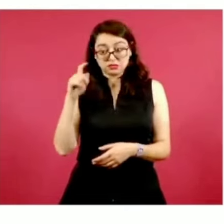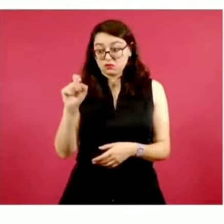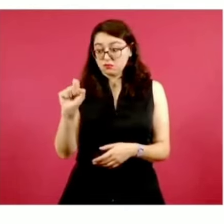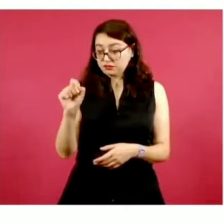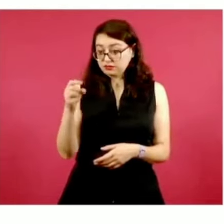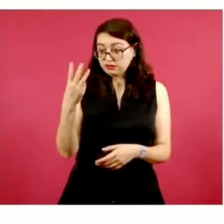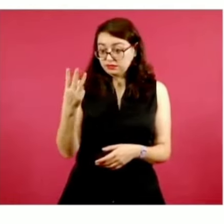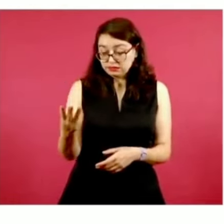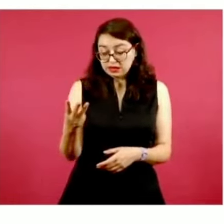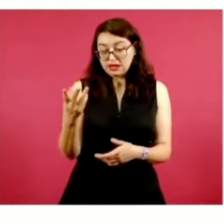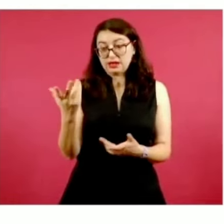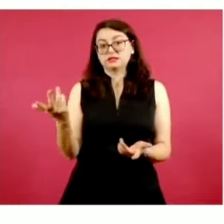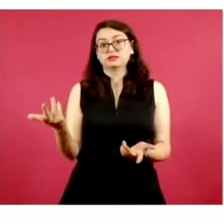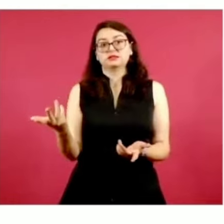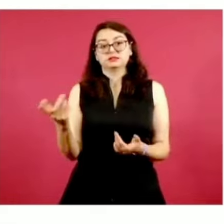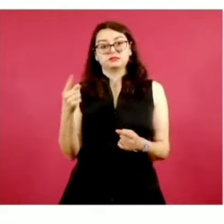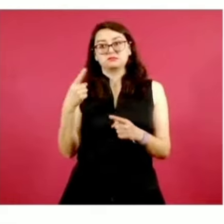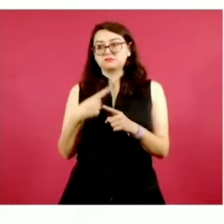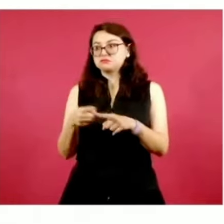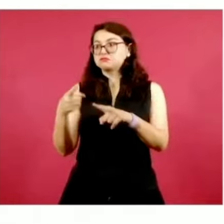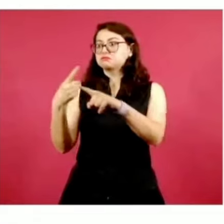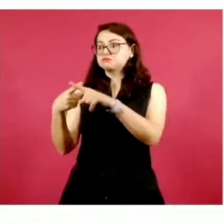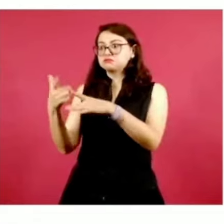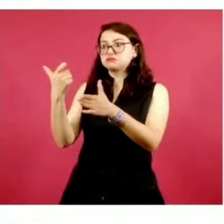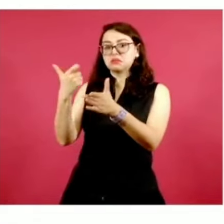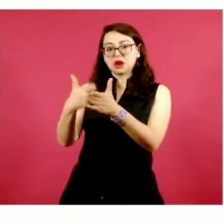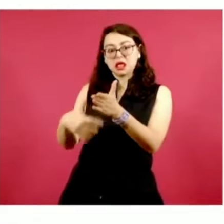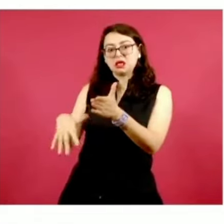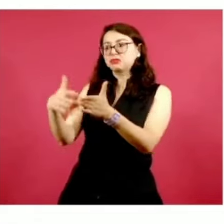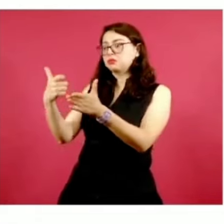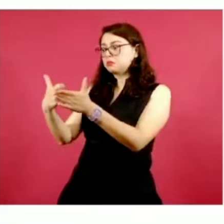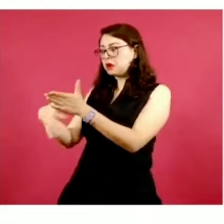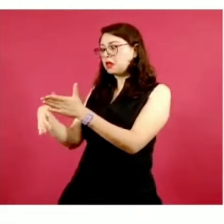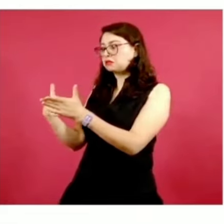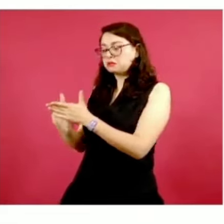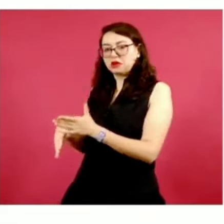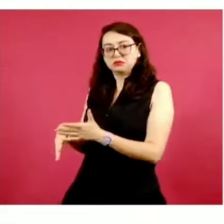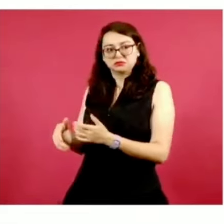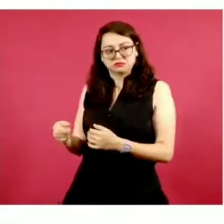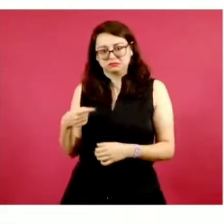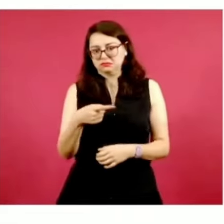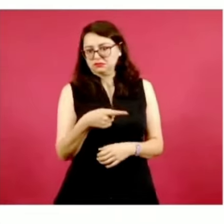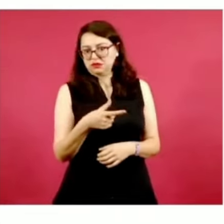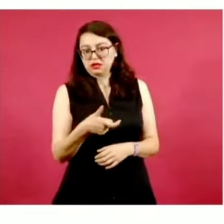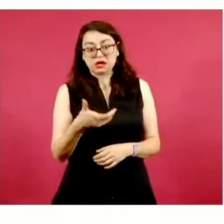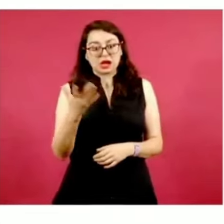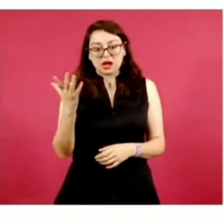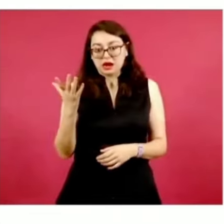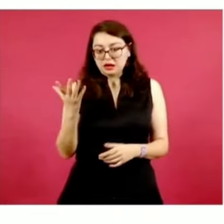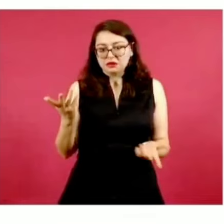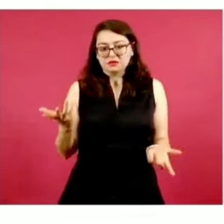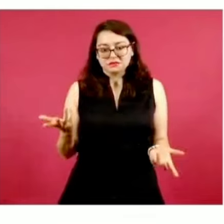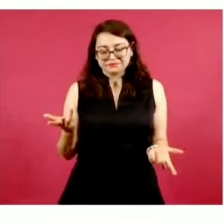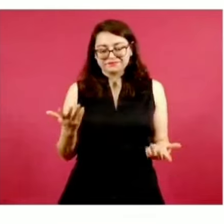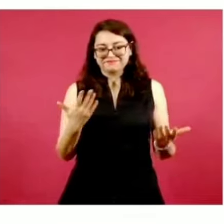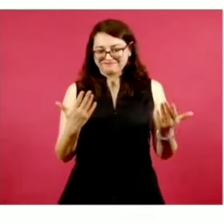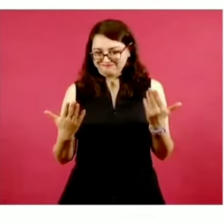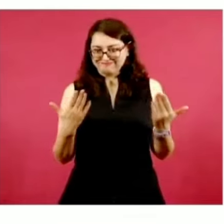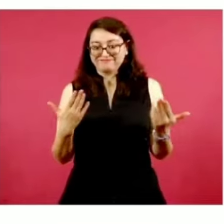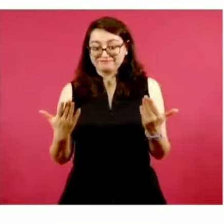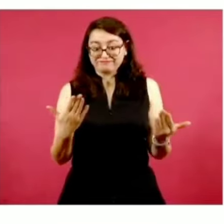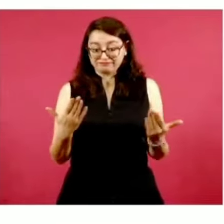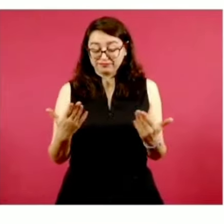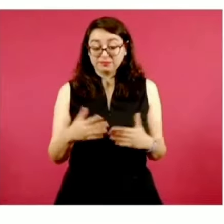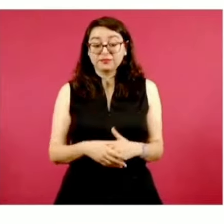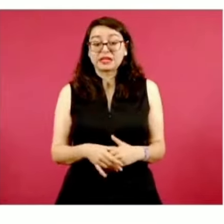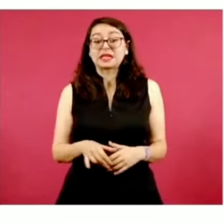23,72 cavos y así varios establecimientos con mejores precios una semana interesante en cuanto al tema de